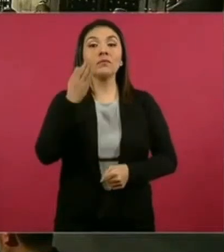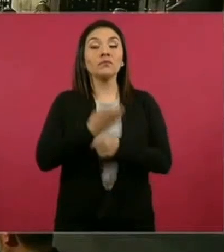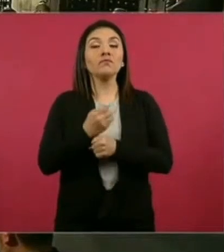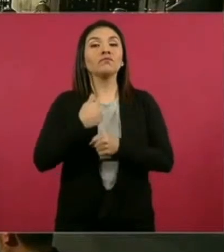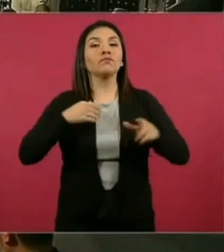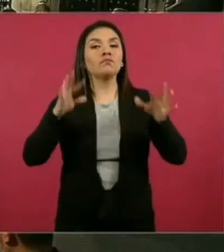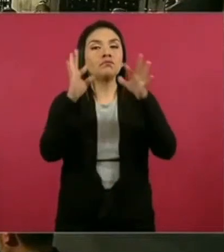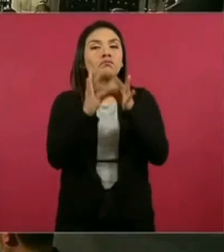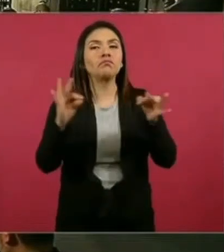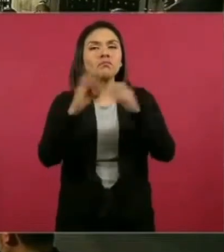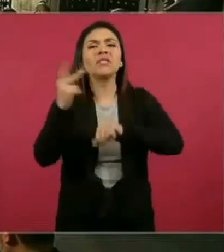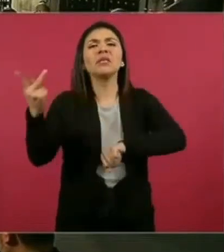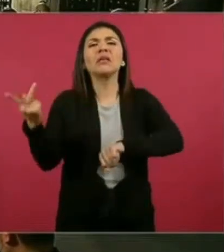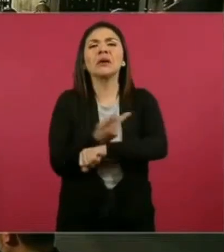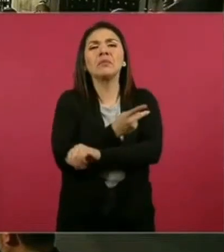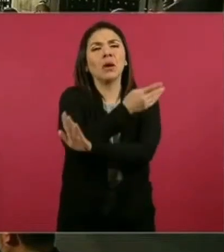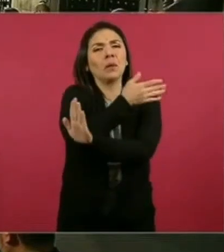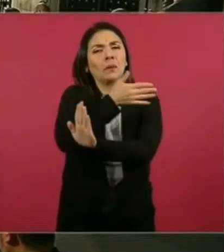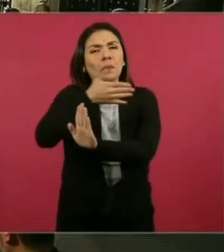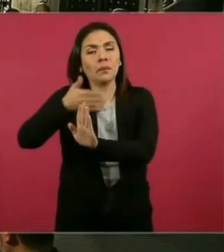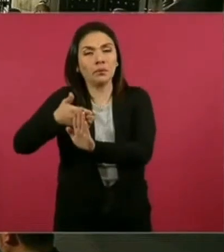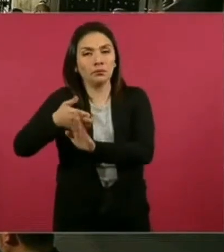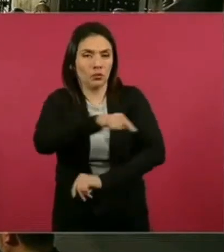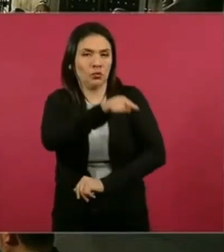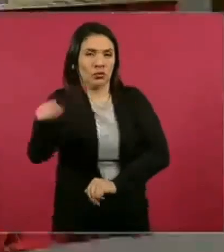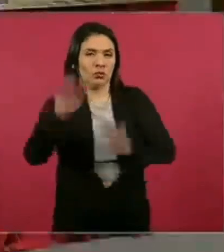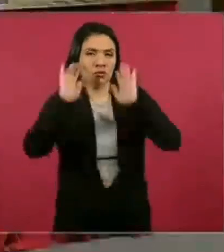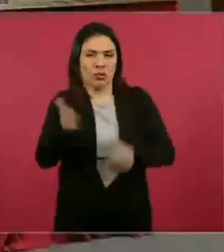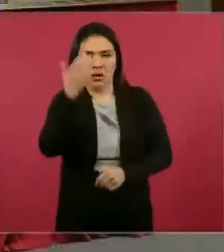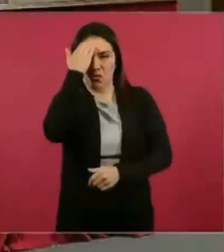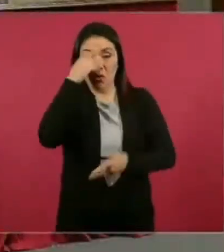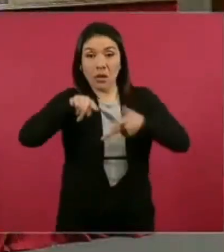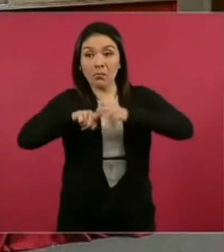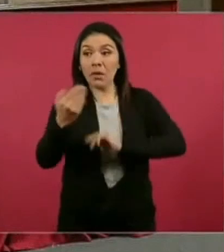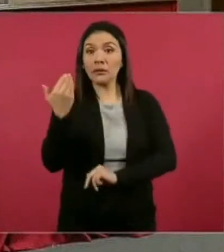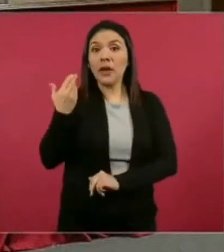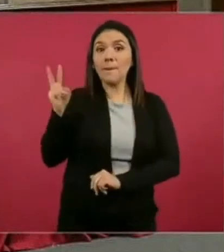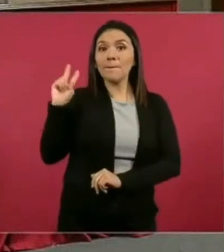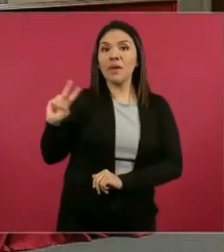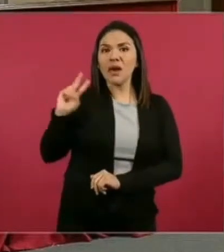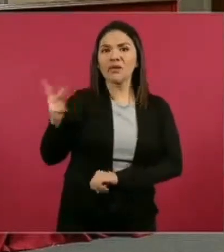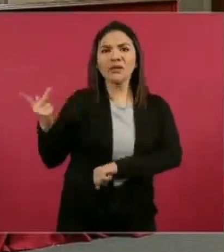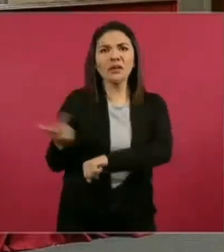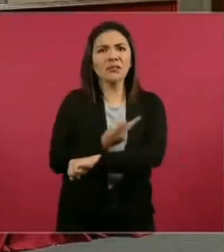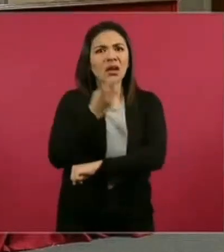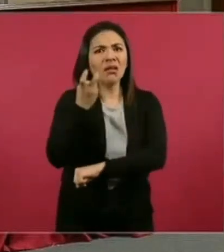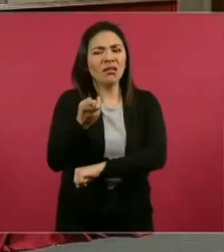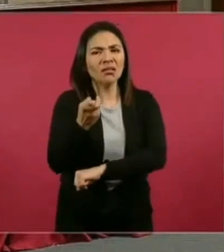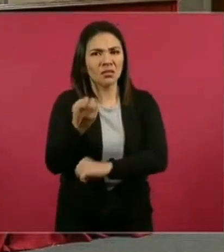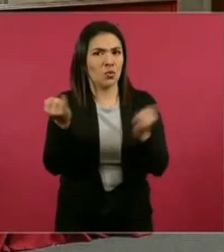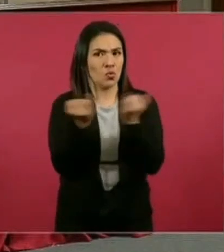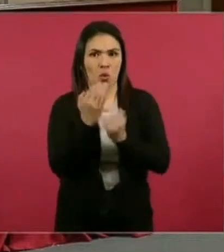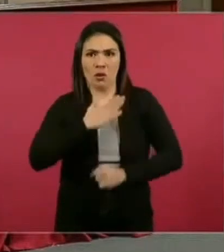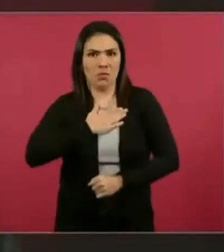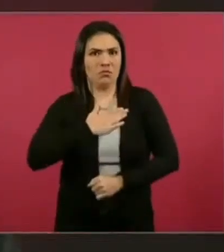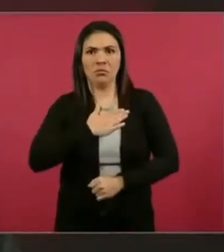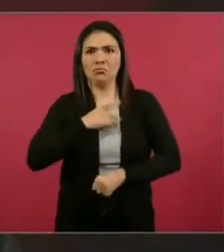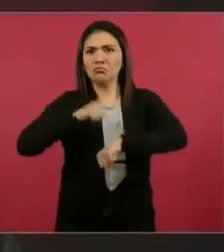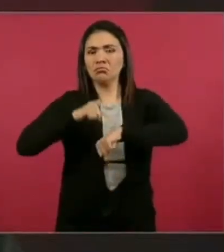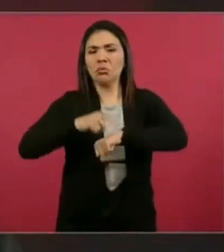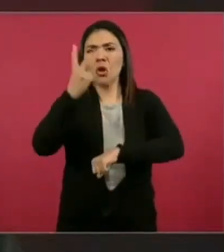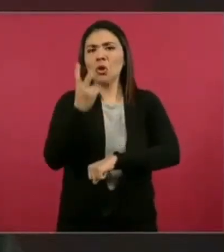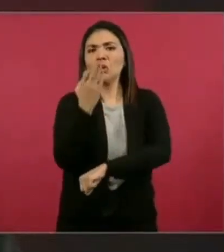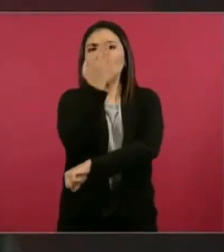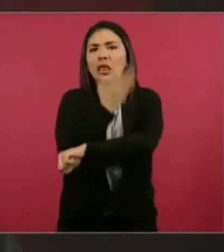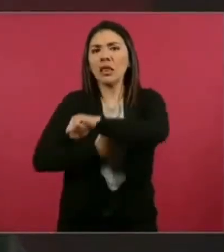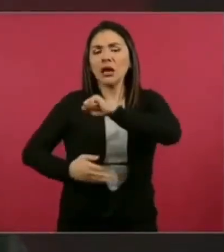recuento de los hechos. Ustedes han sido informados desde el viernes de y como nosotros, alrededor de las 2 de la tarde